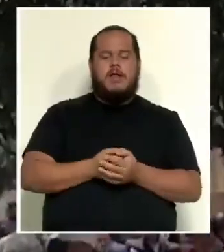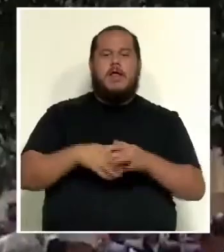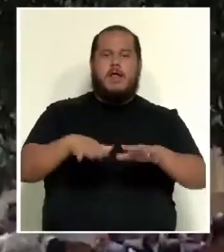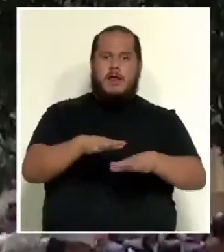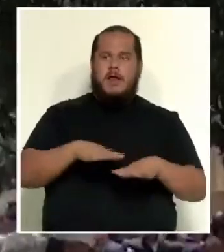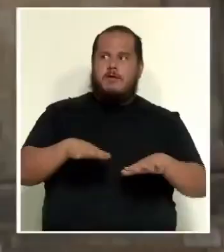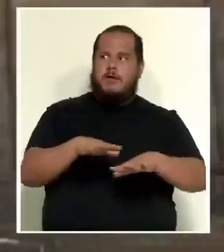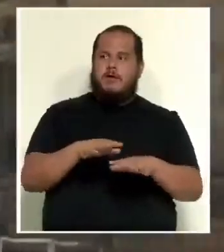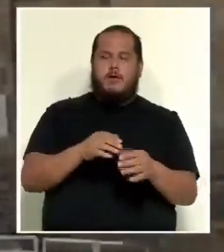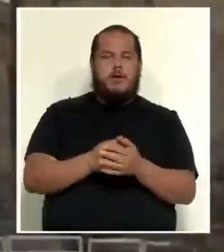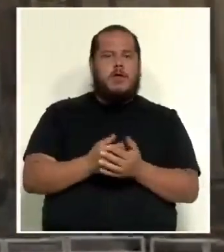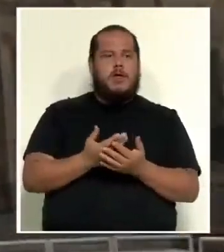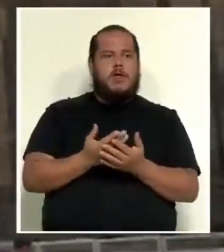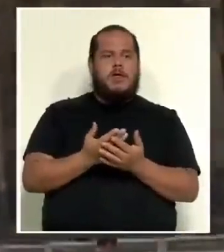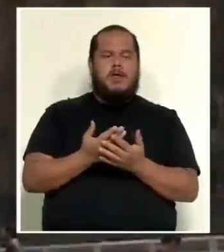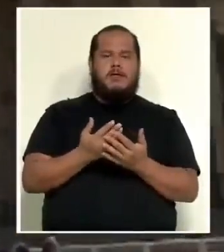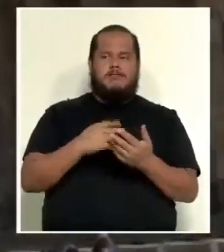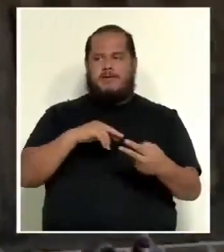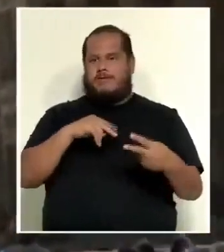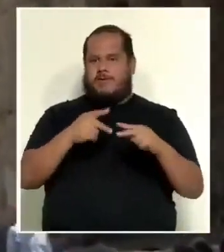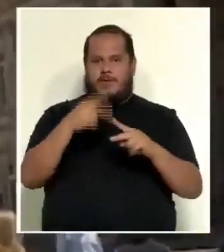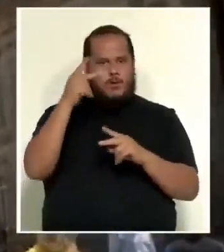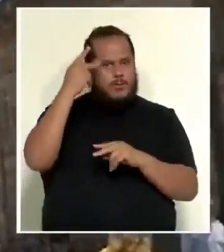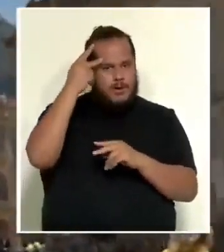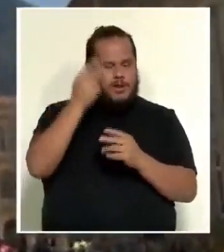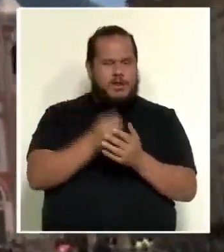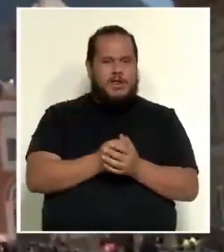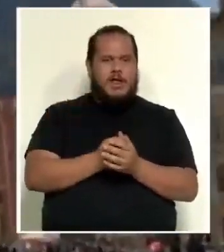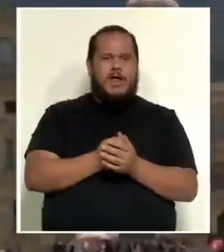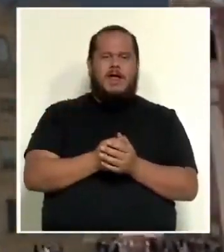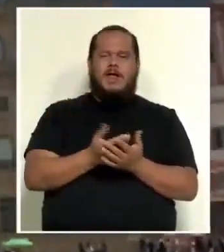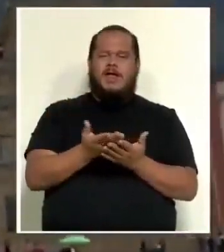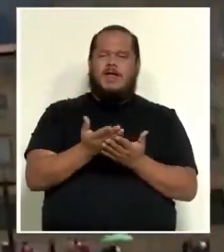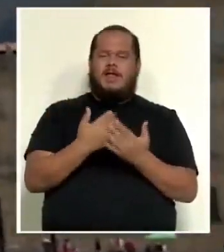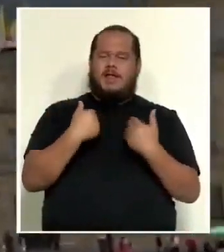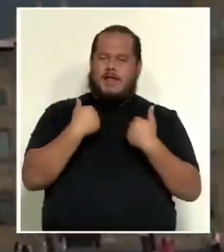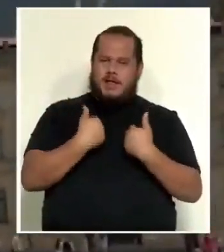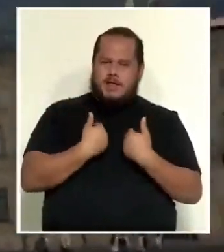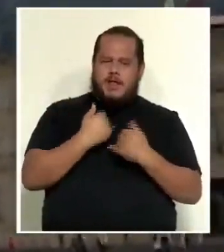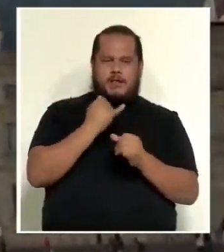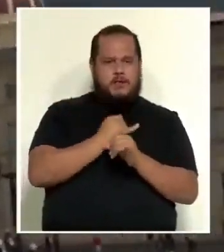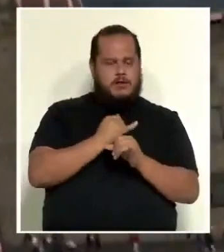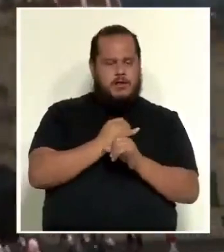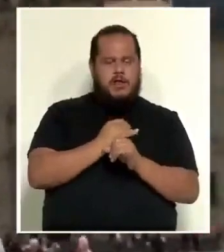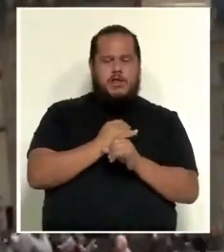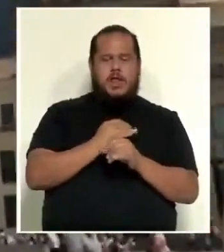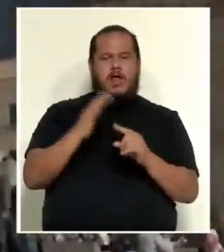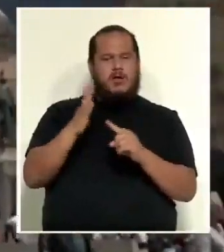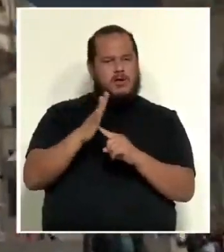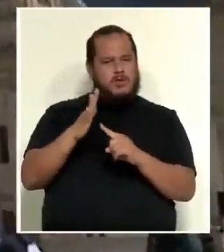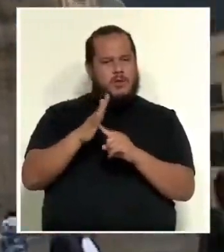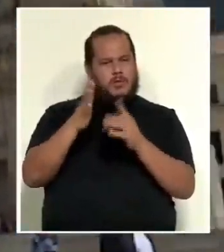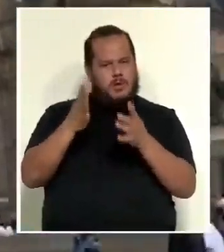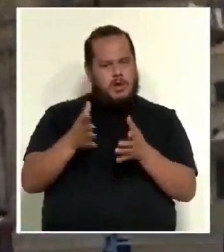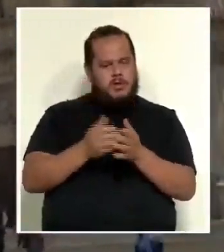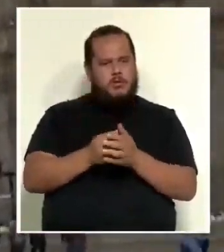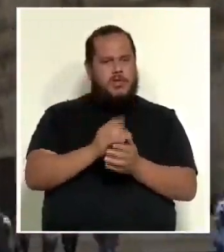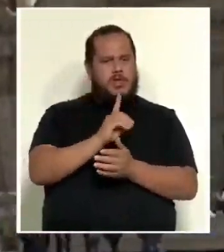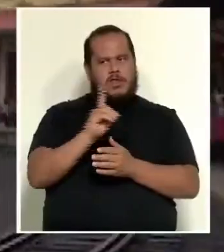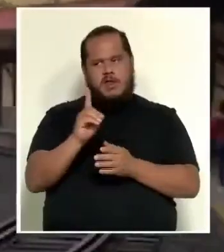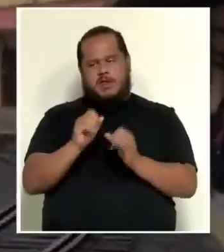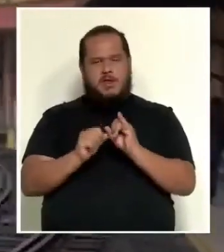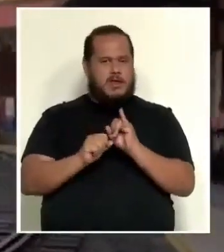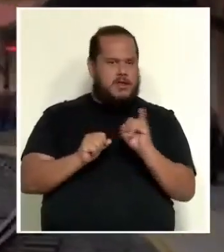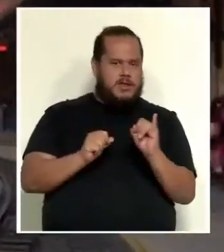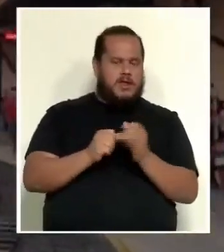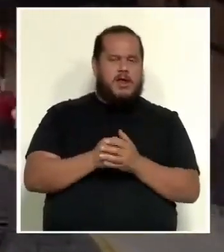está asolada por la polarización política, el desgaste institucional, los populismos de derecha y de izquierda,